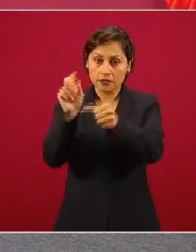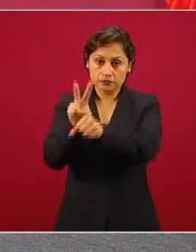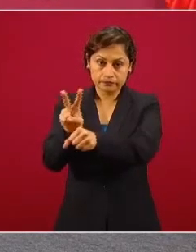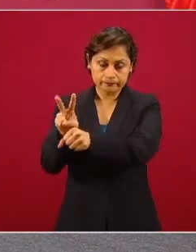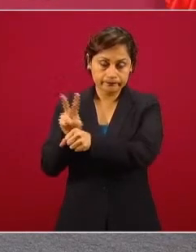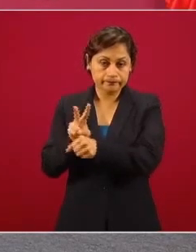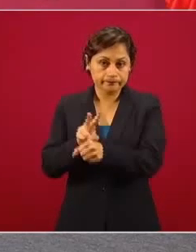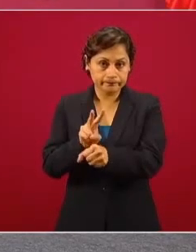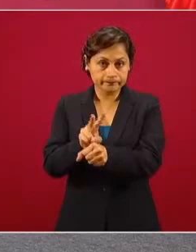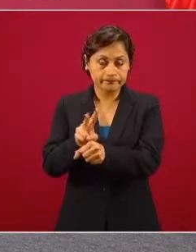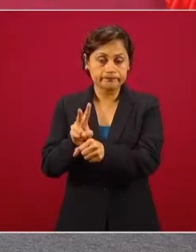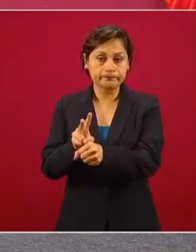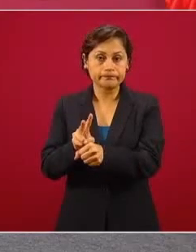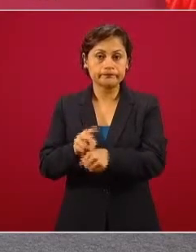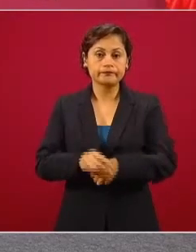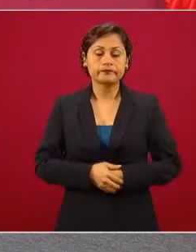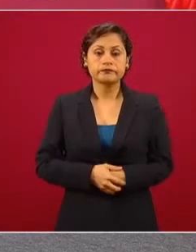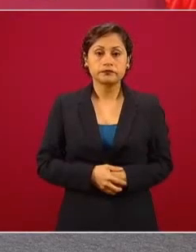atentos.